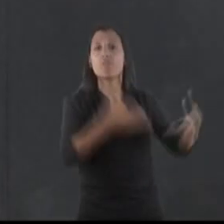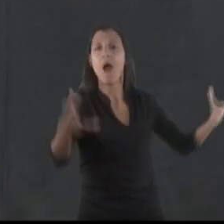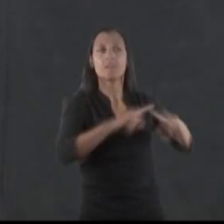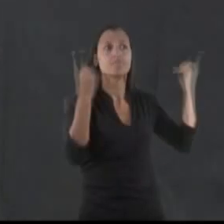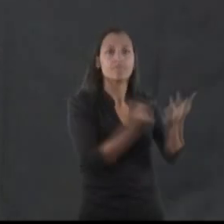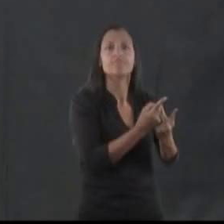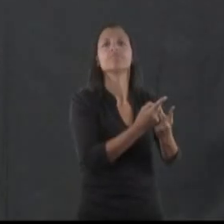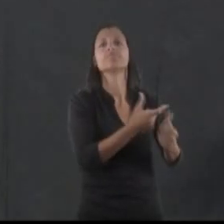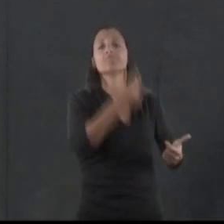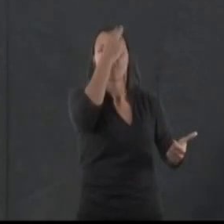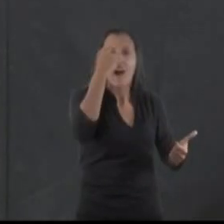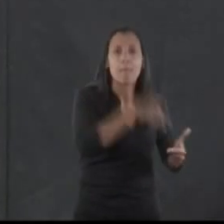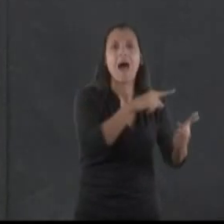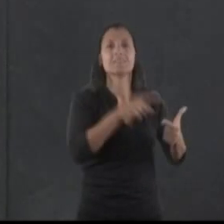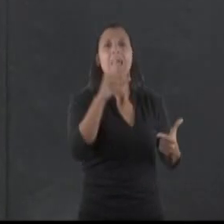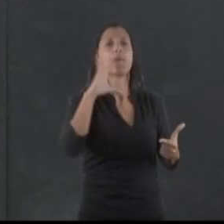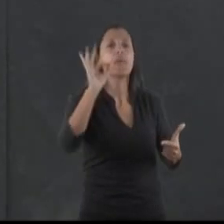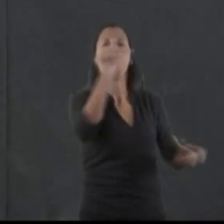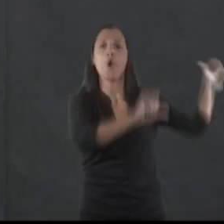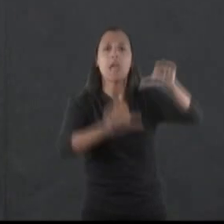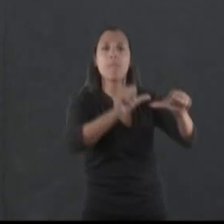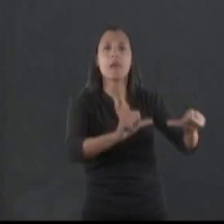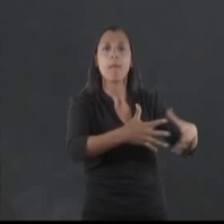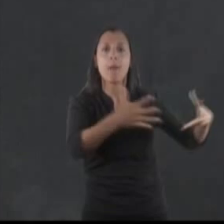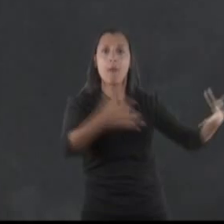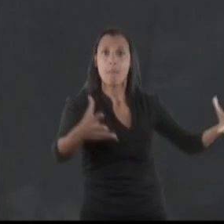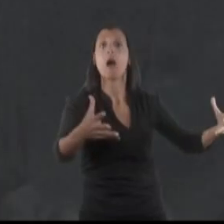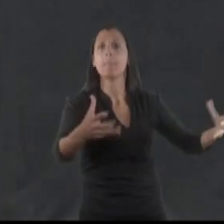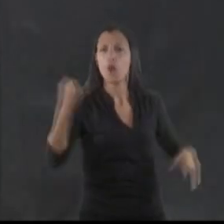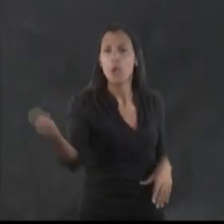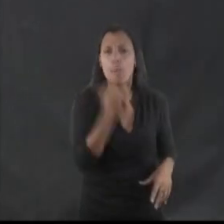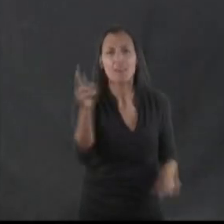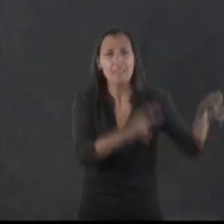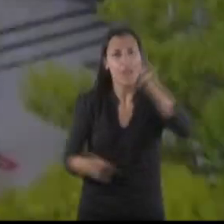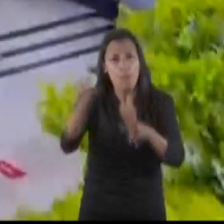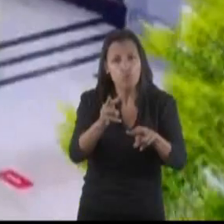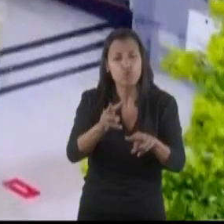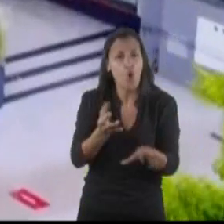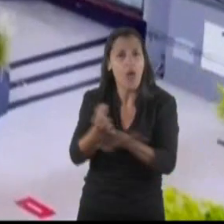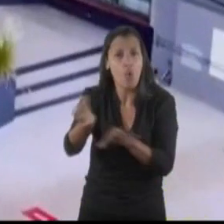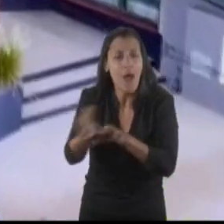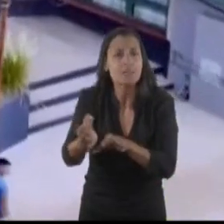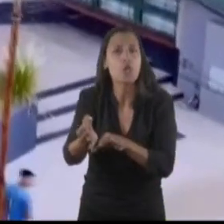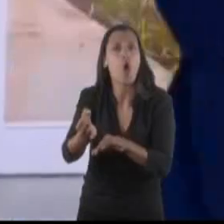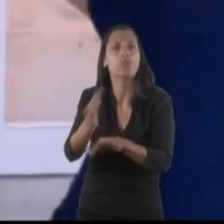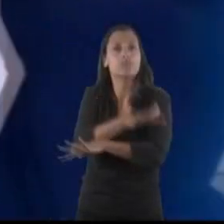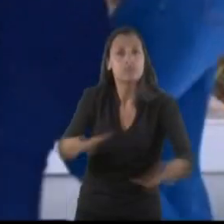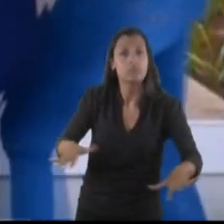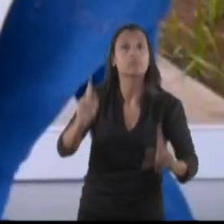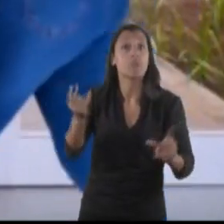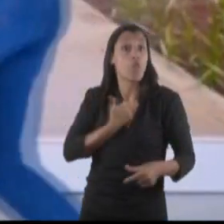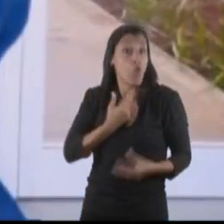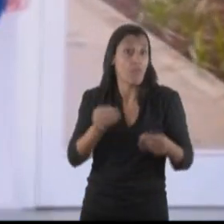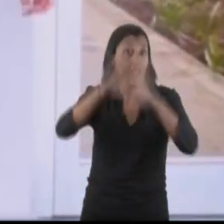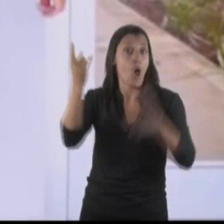pero amplían las condiciones para que se eduquen y para que enseñen en la Universidad de Misiones, en la Universidad